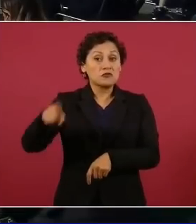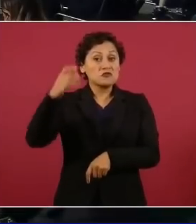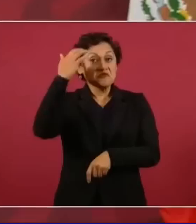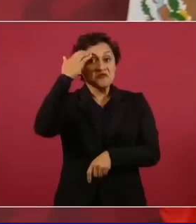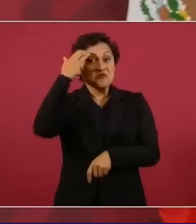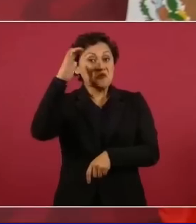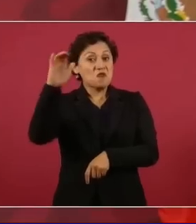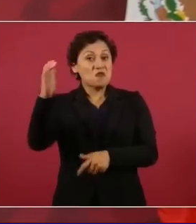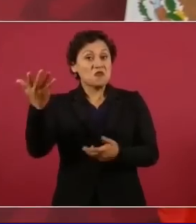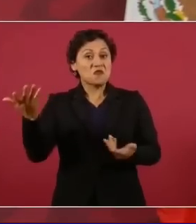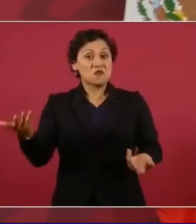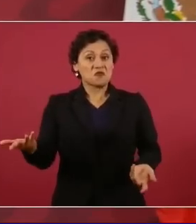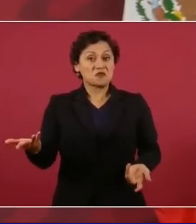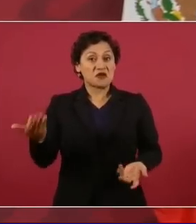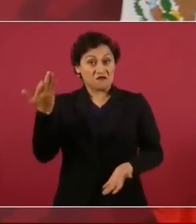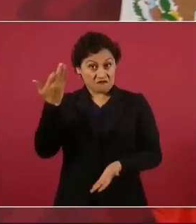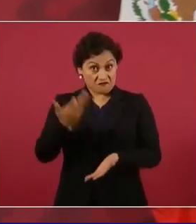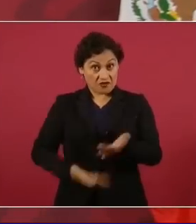del saqueo